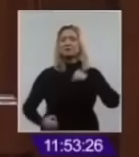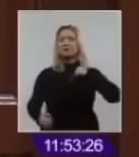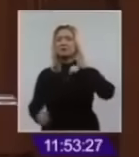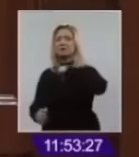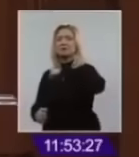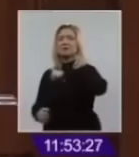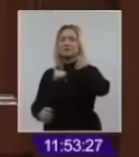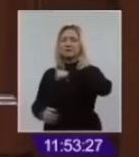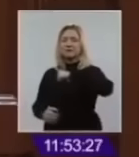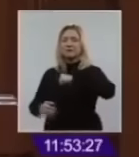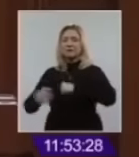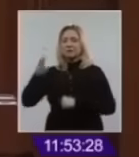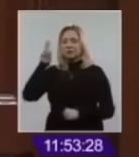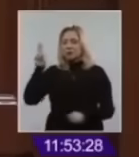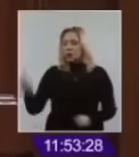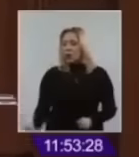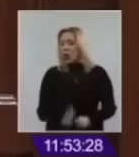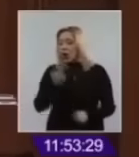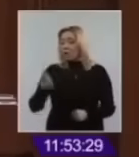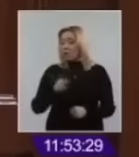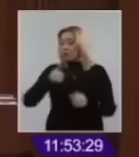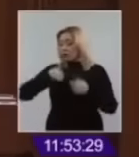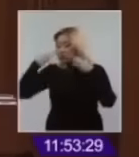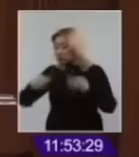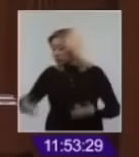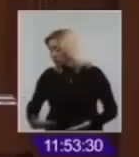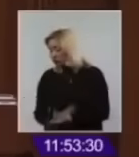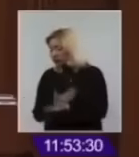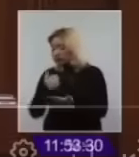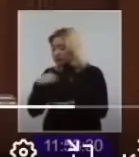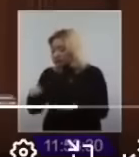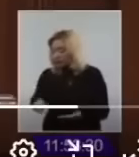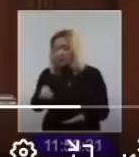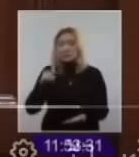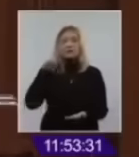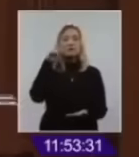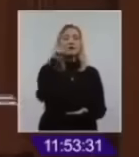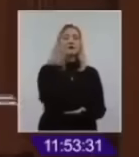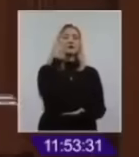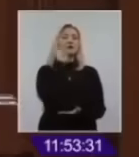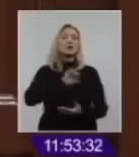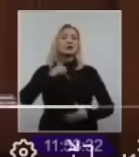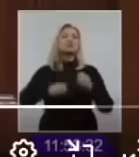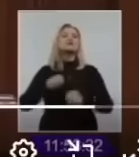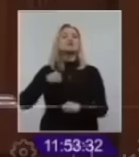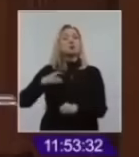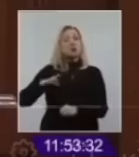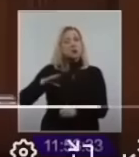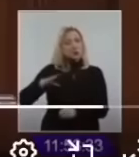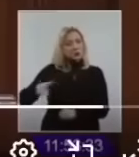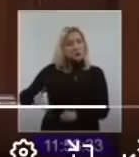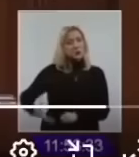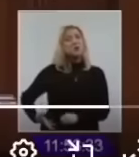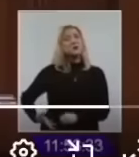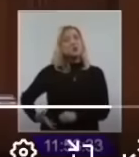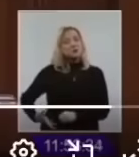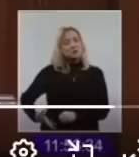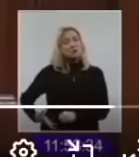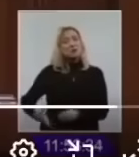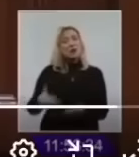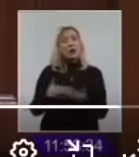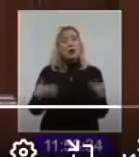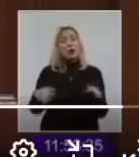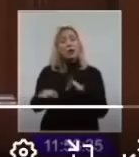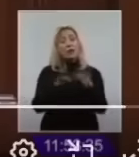pueblo, me han dicho, y es un enorme halago, una misión grande que acepto con